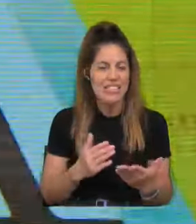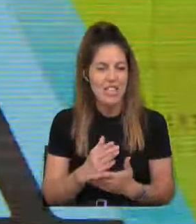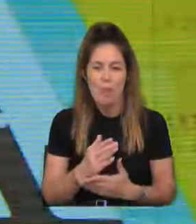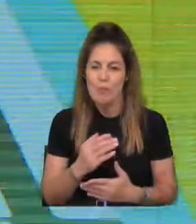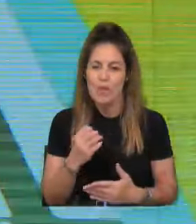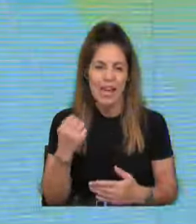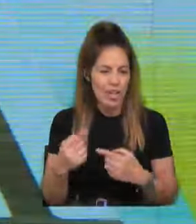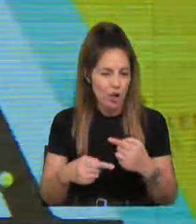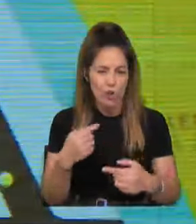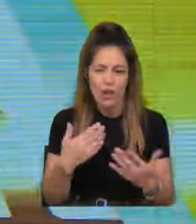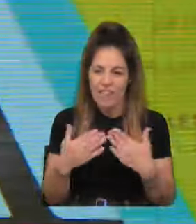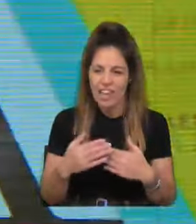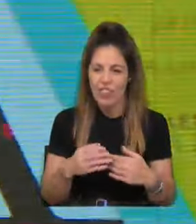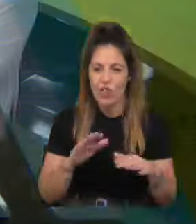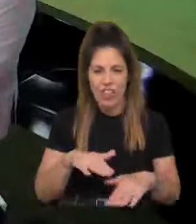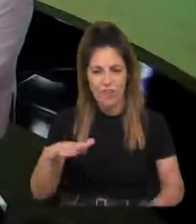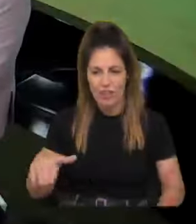ahí